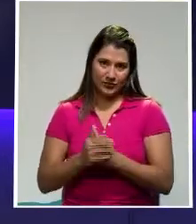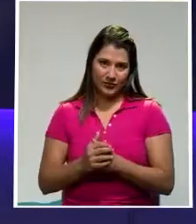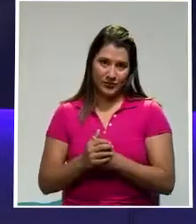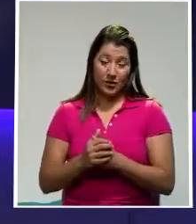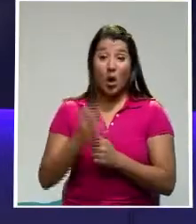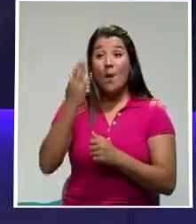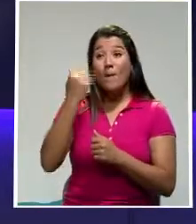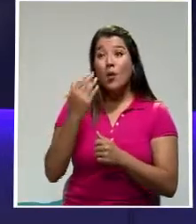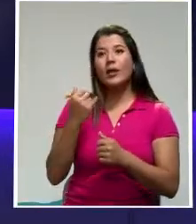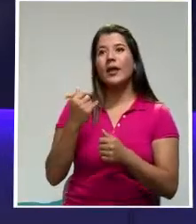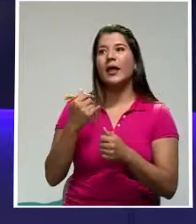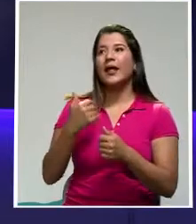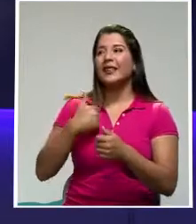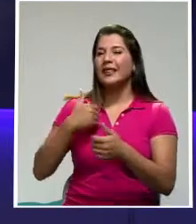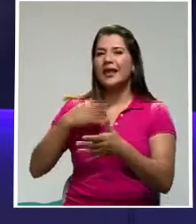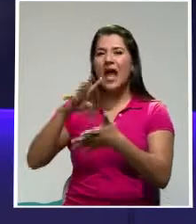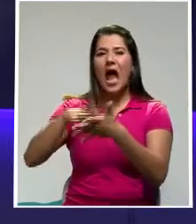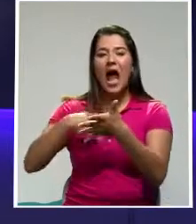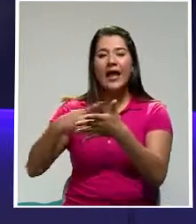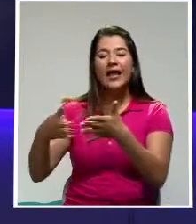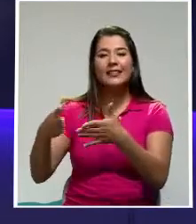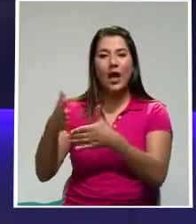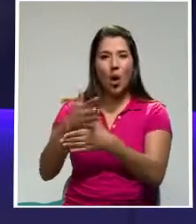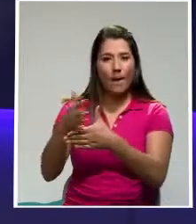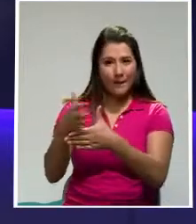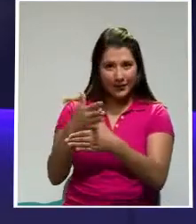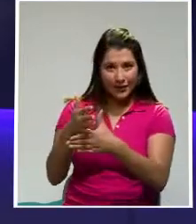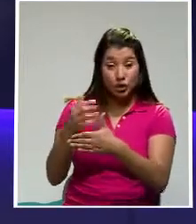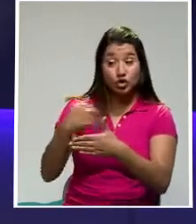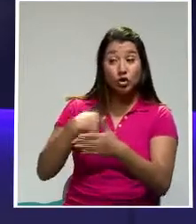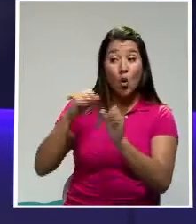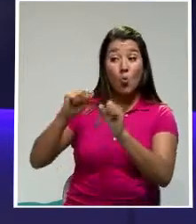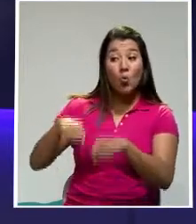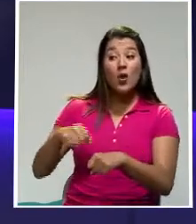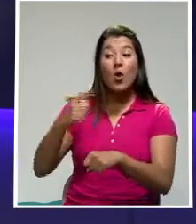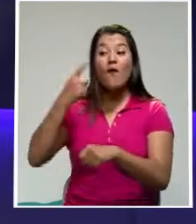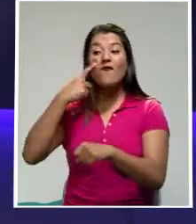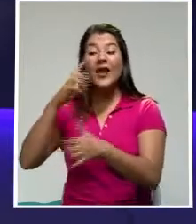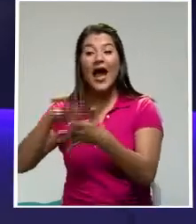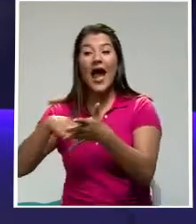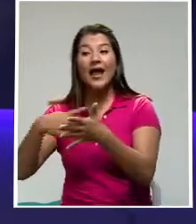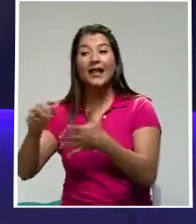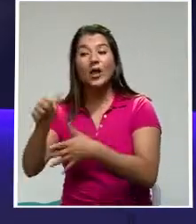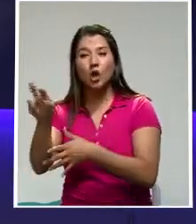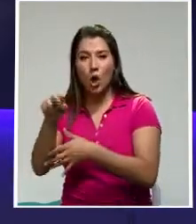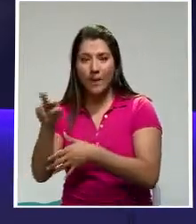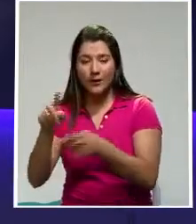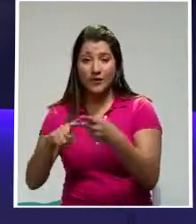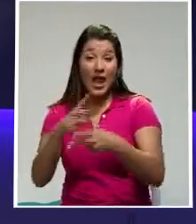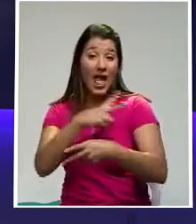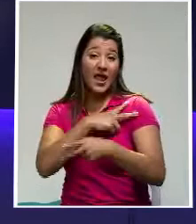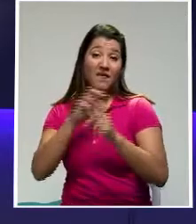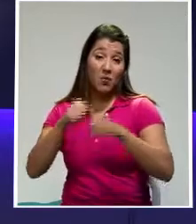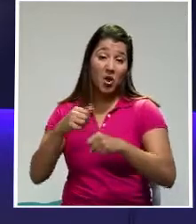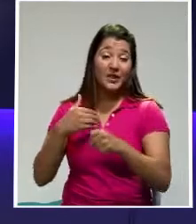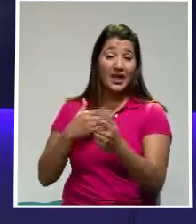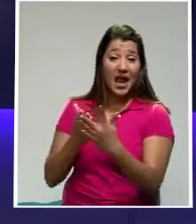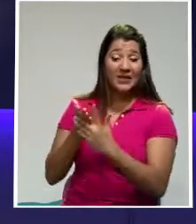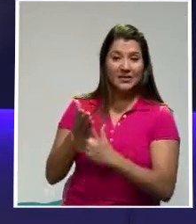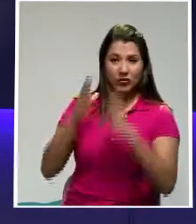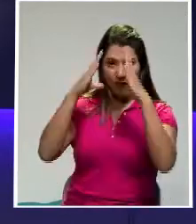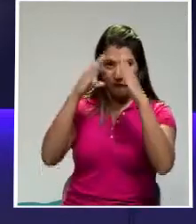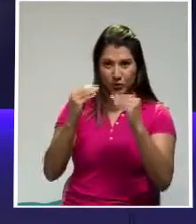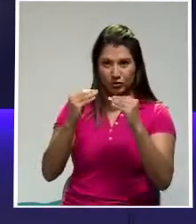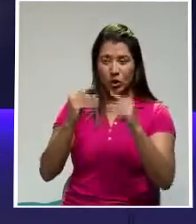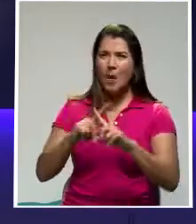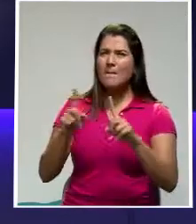las agendas compartidas, uno puede ver la agenda de un compañero, cómo está, la jefatura podría tener acceso a esa información,